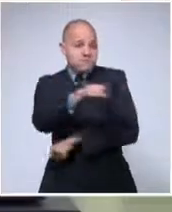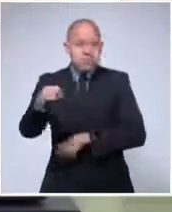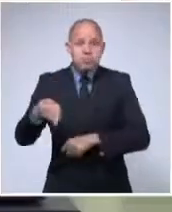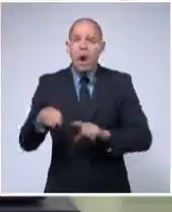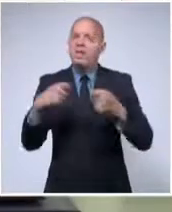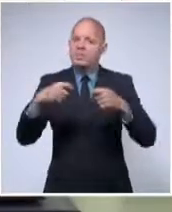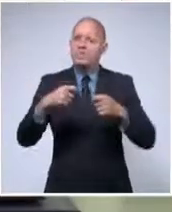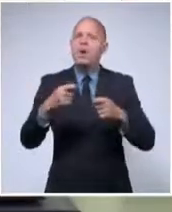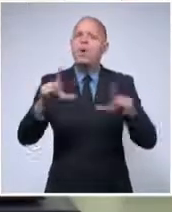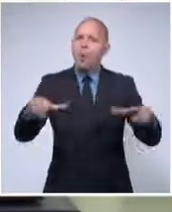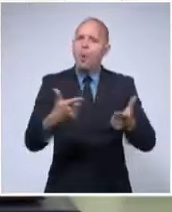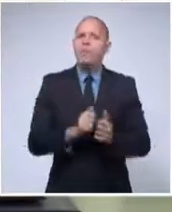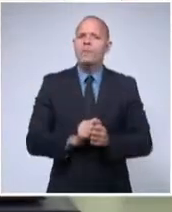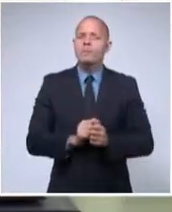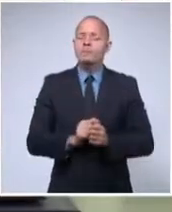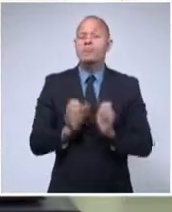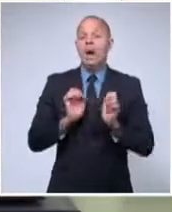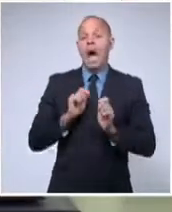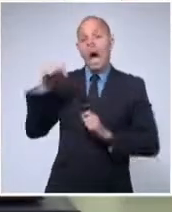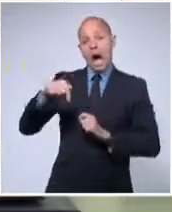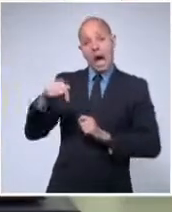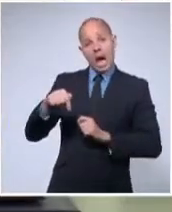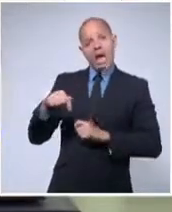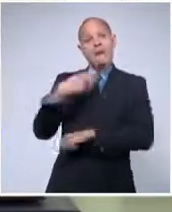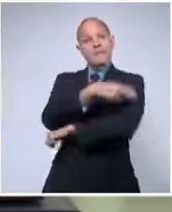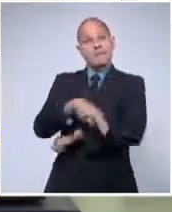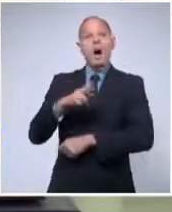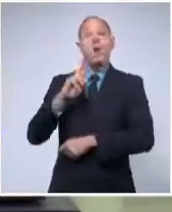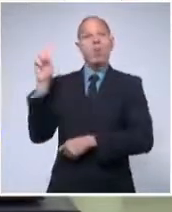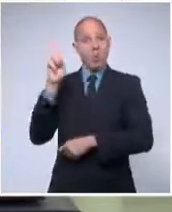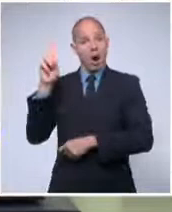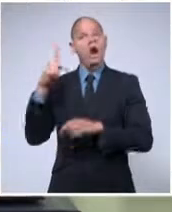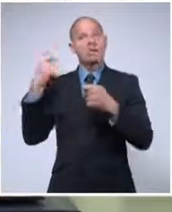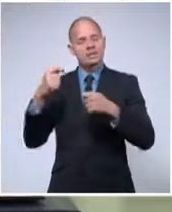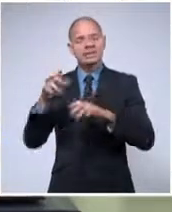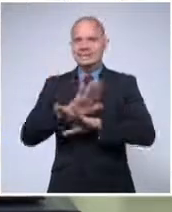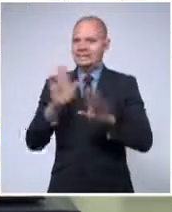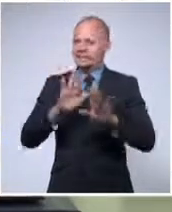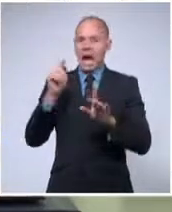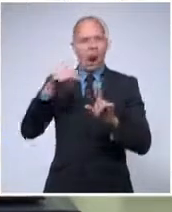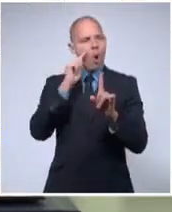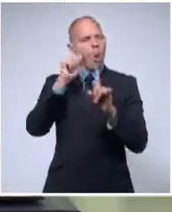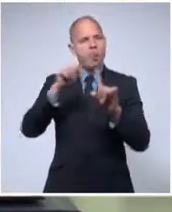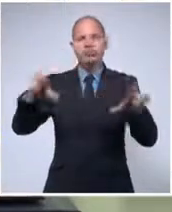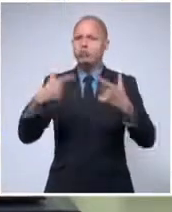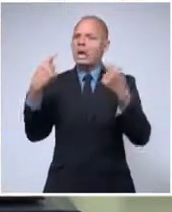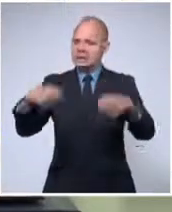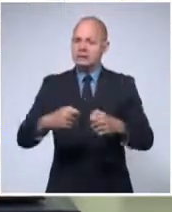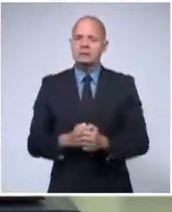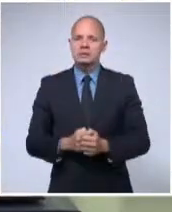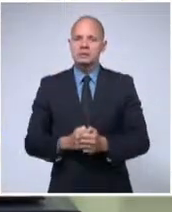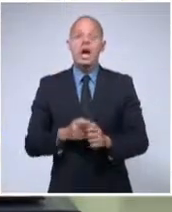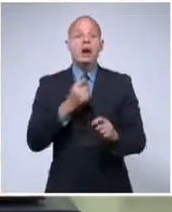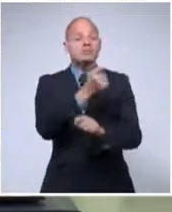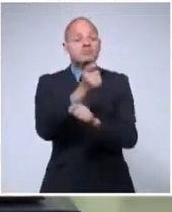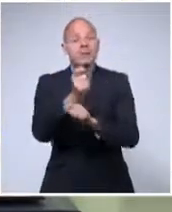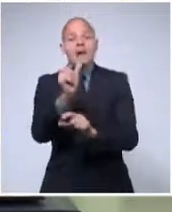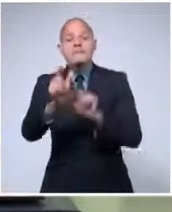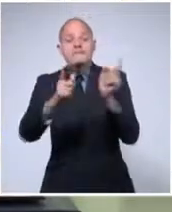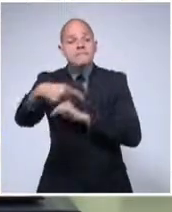Uruguay considera que la acción climática debe ser ambiciosa y tener un enfoque social basado